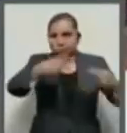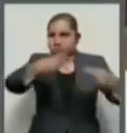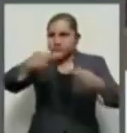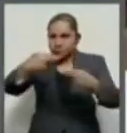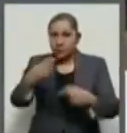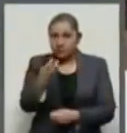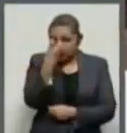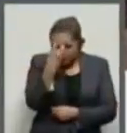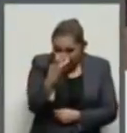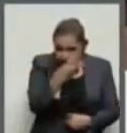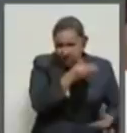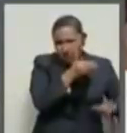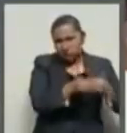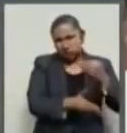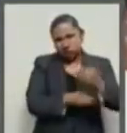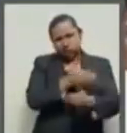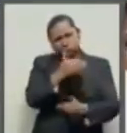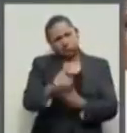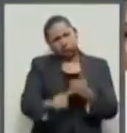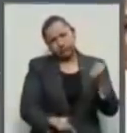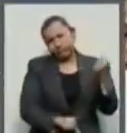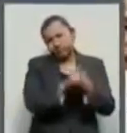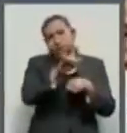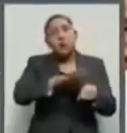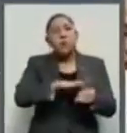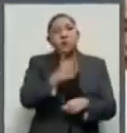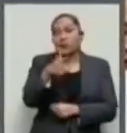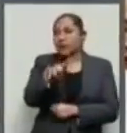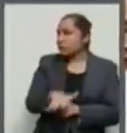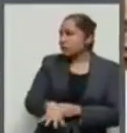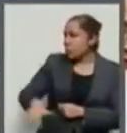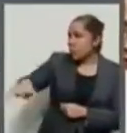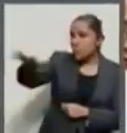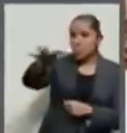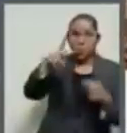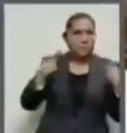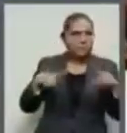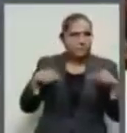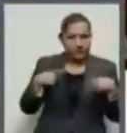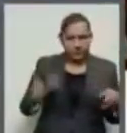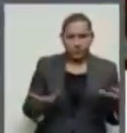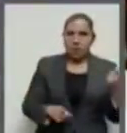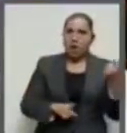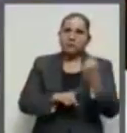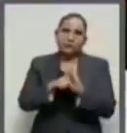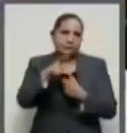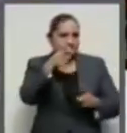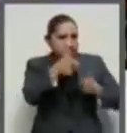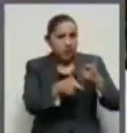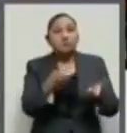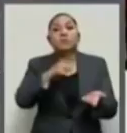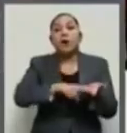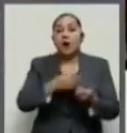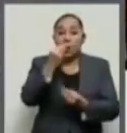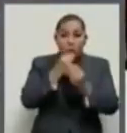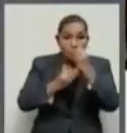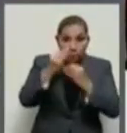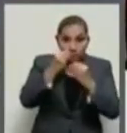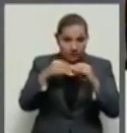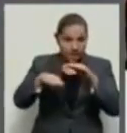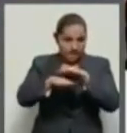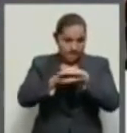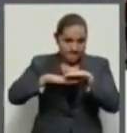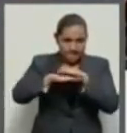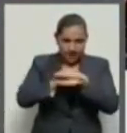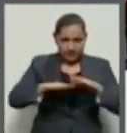un costo social incalculable. Más de 8% de impacto en la canasta básica, lo que generó, por lo